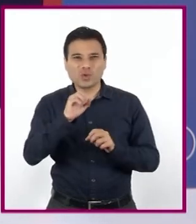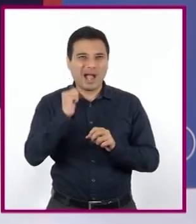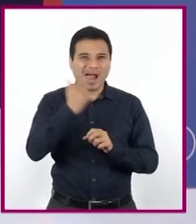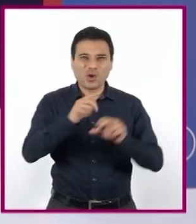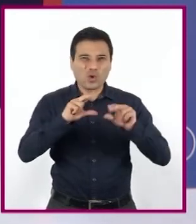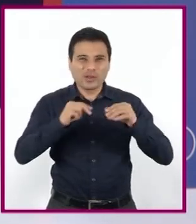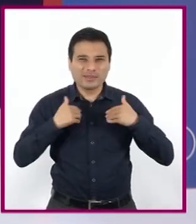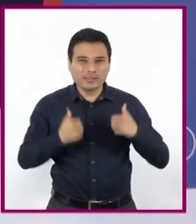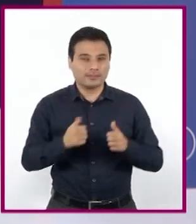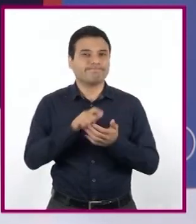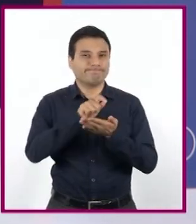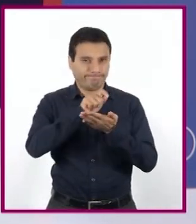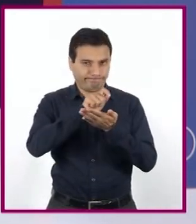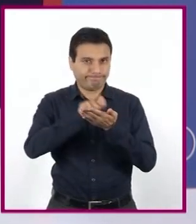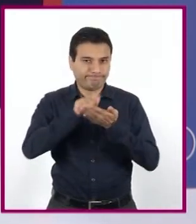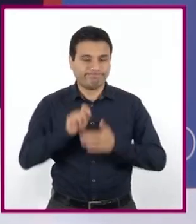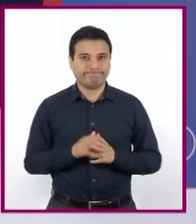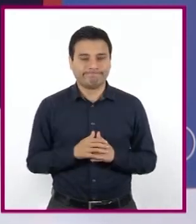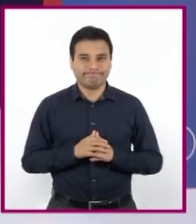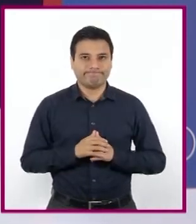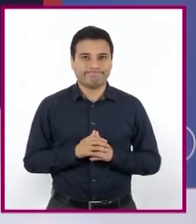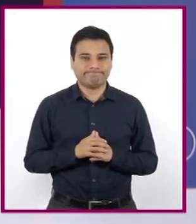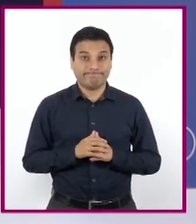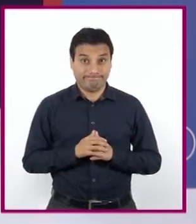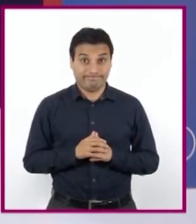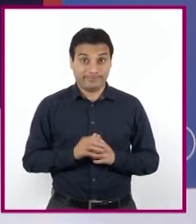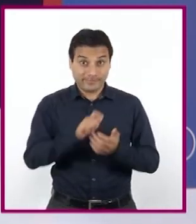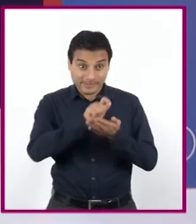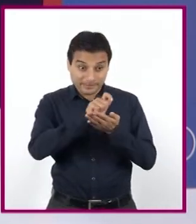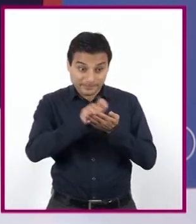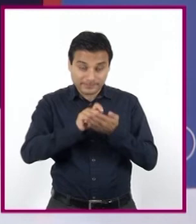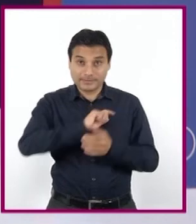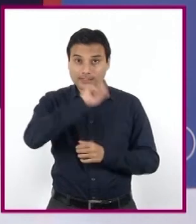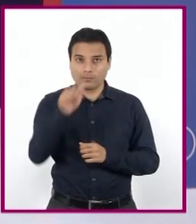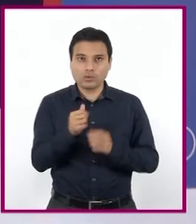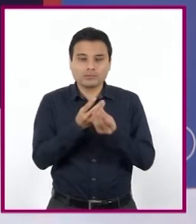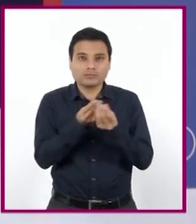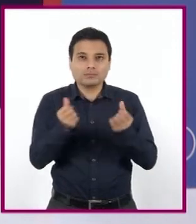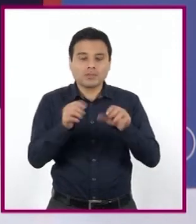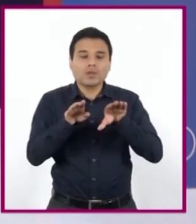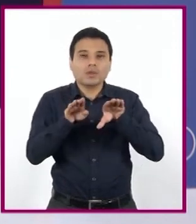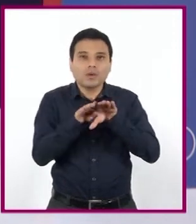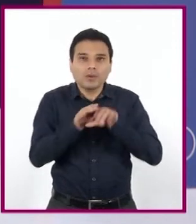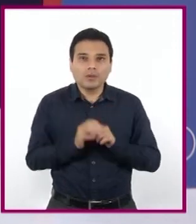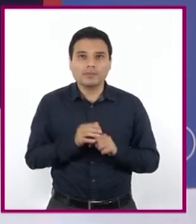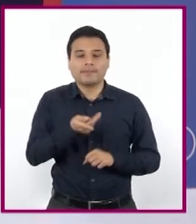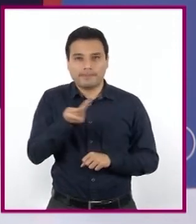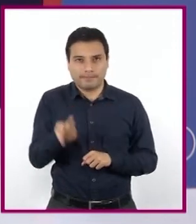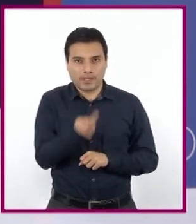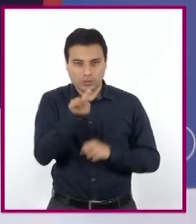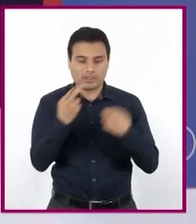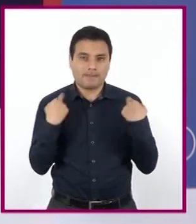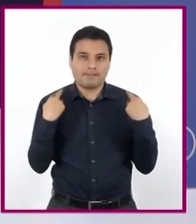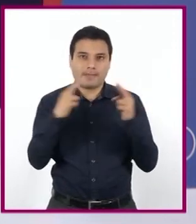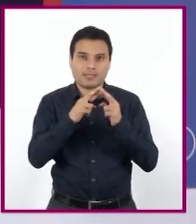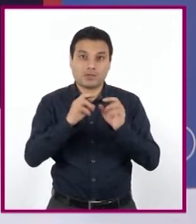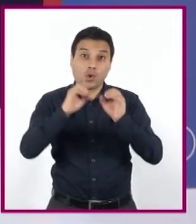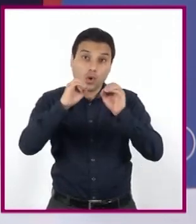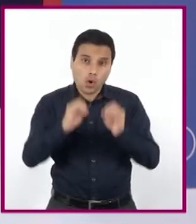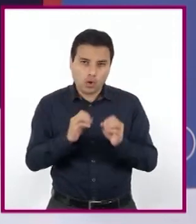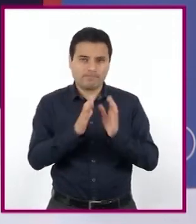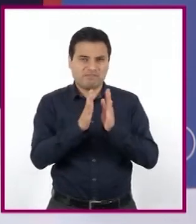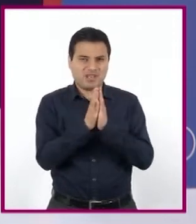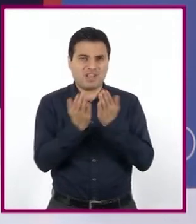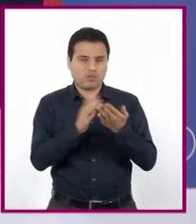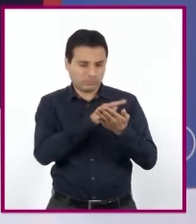surjan durante la sesión. Estas las podrán resolver junto con su maestra o maestro o consultando su